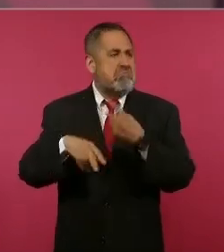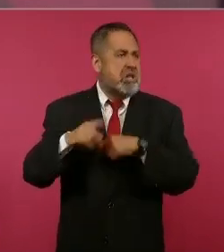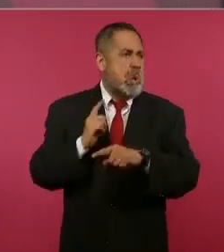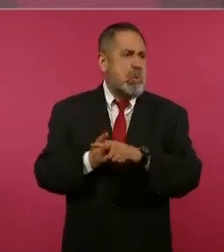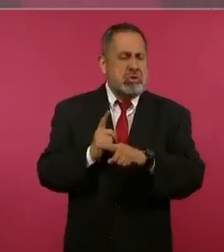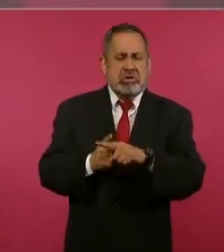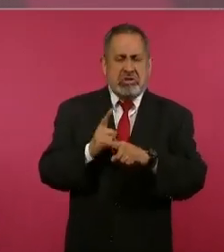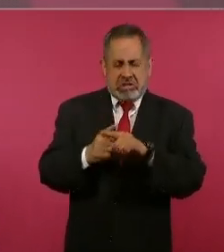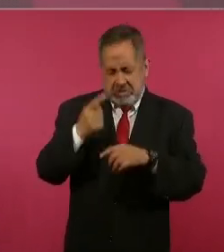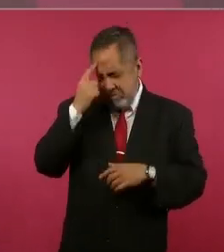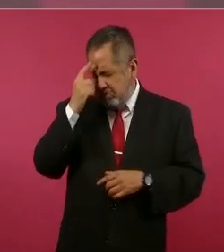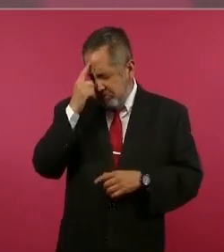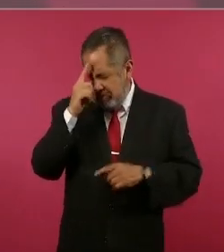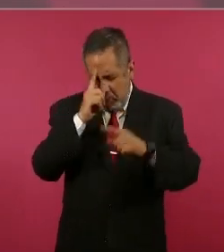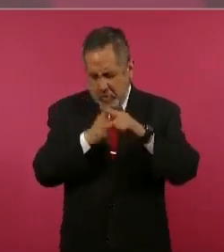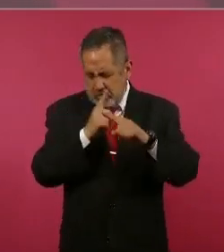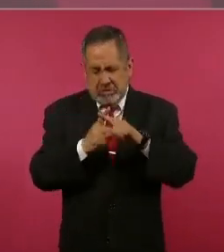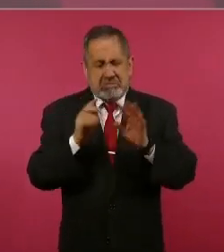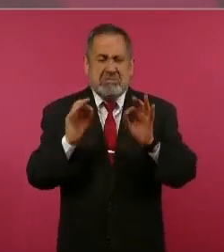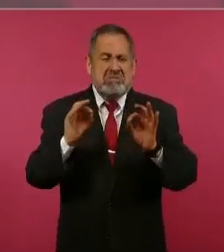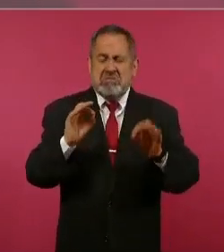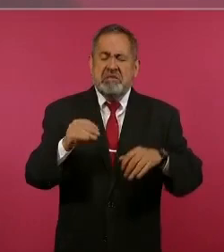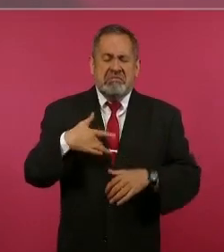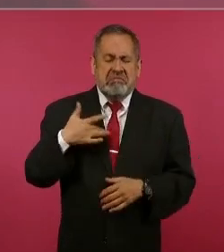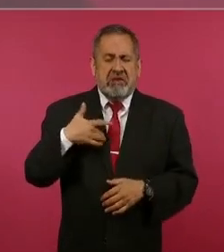Estoy muy optimista.